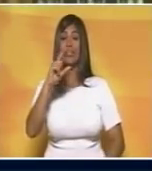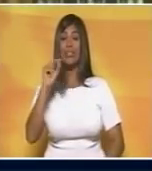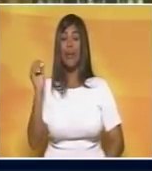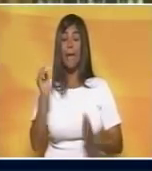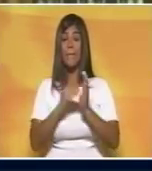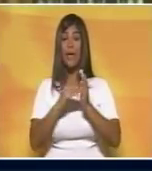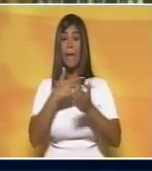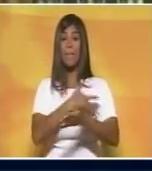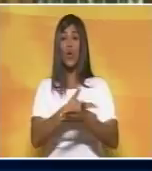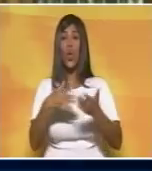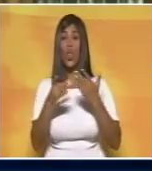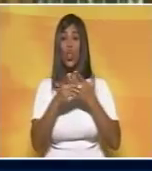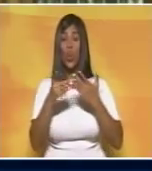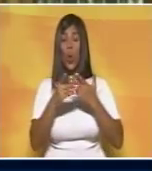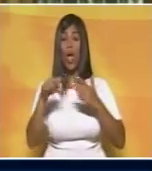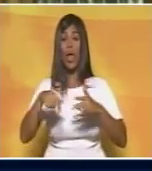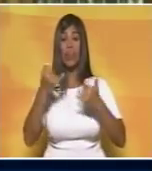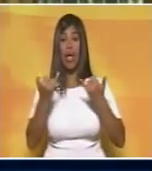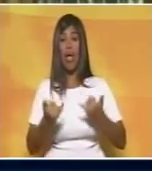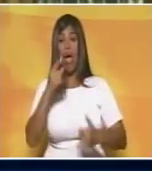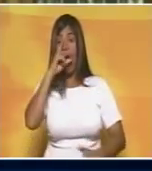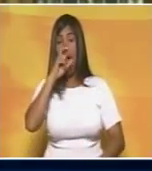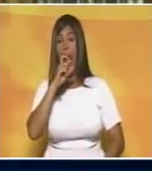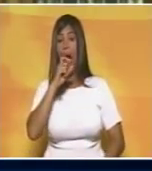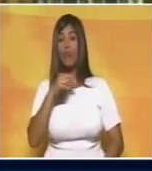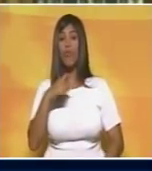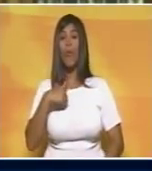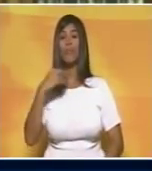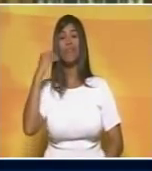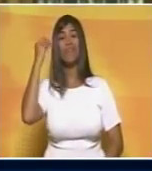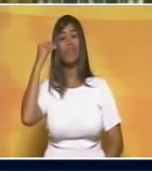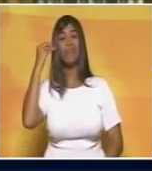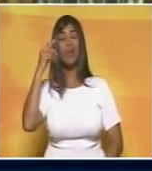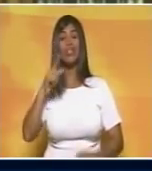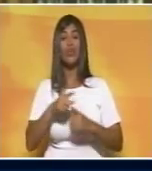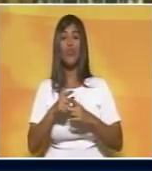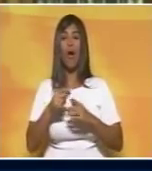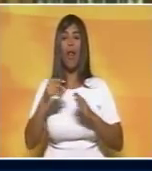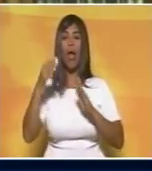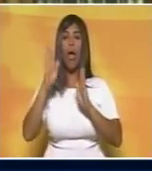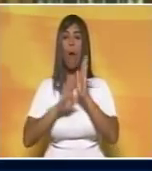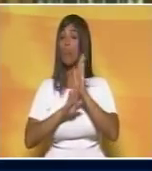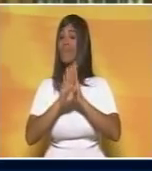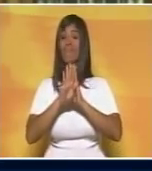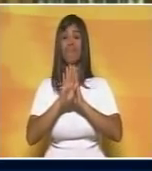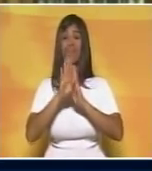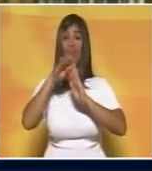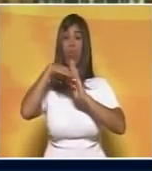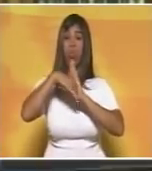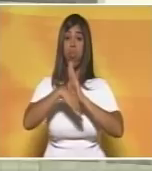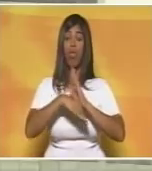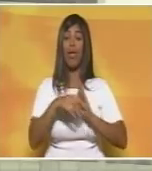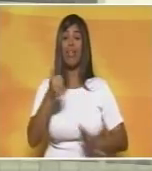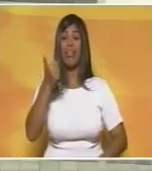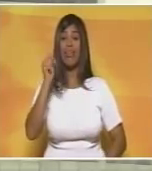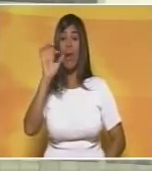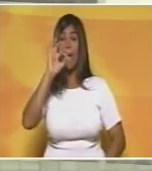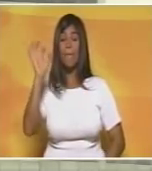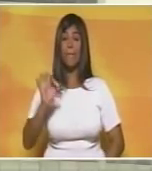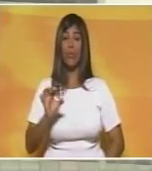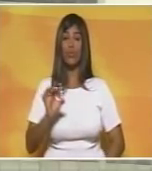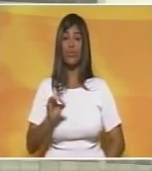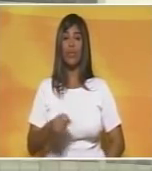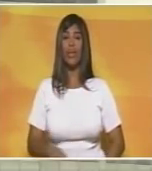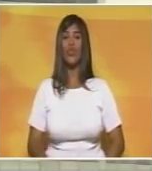de dólares este año y que viene lo que supondría una bajada de cerca del 10% con